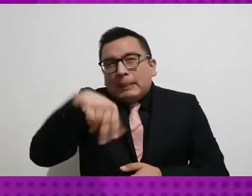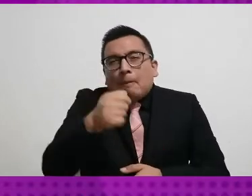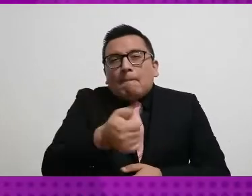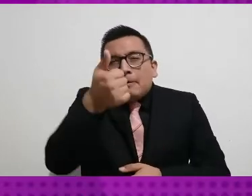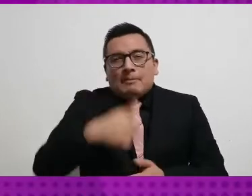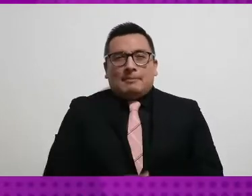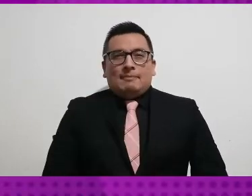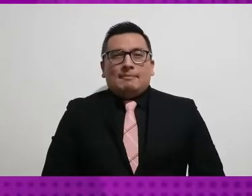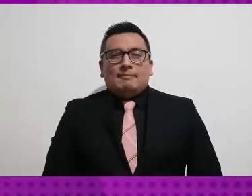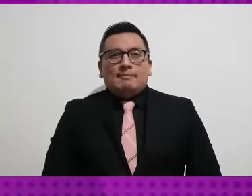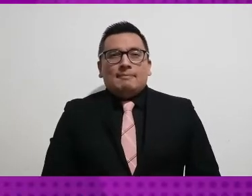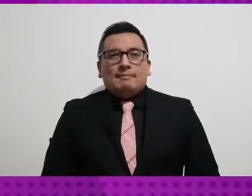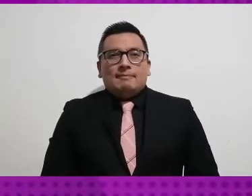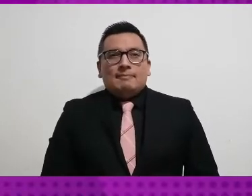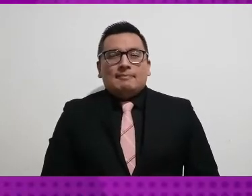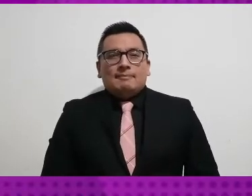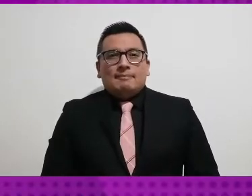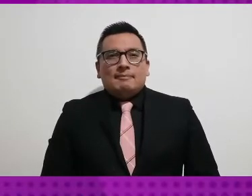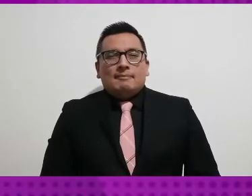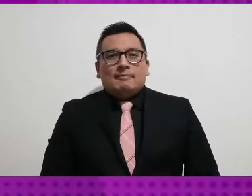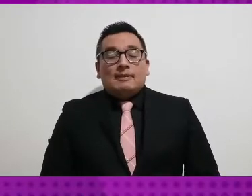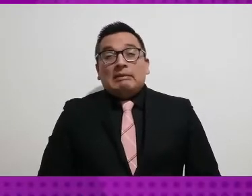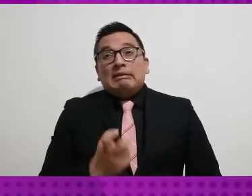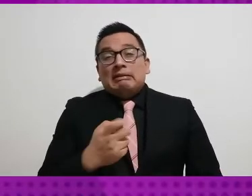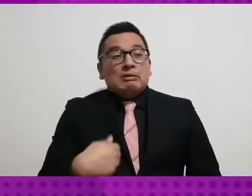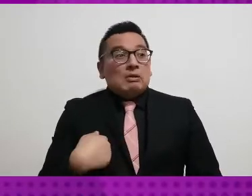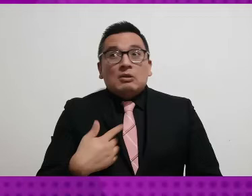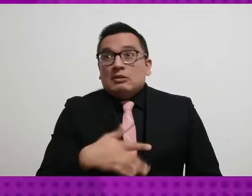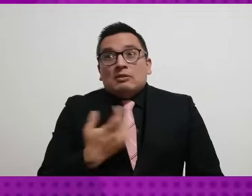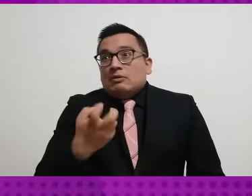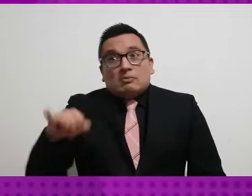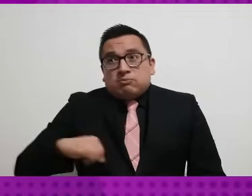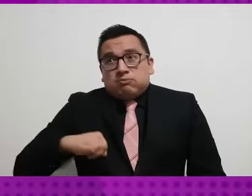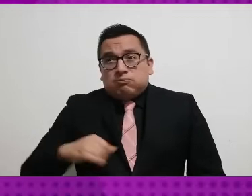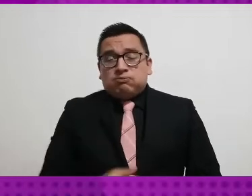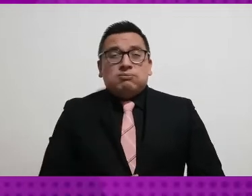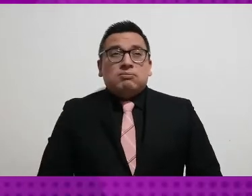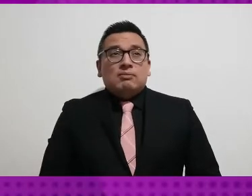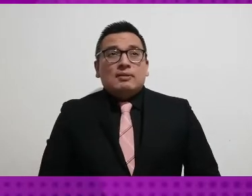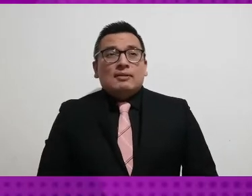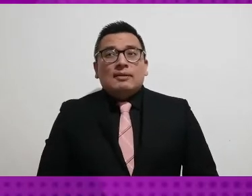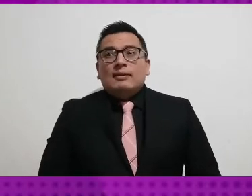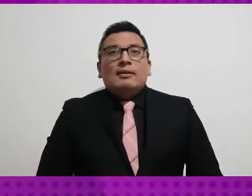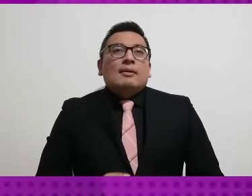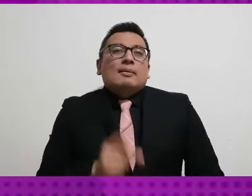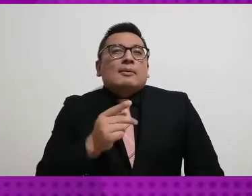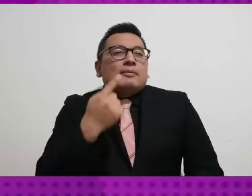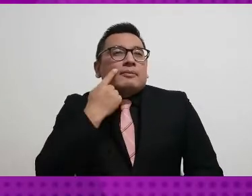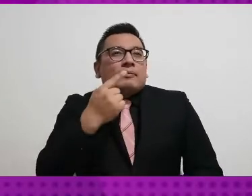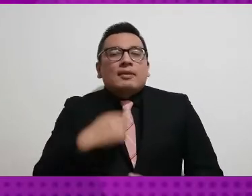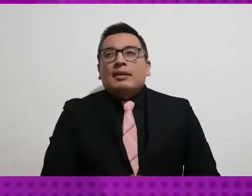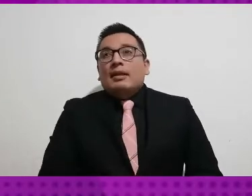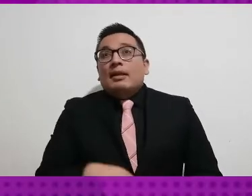porque al parecer, y eso es una frase que después siempre la he dicho en mis clases, el derecho electoral es la típica frase de nadie es profeta en su